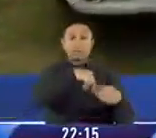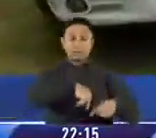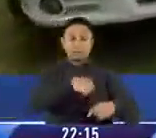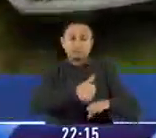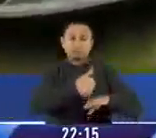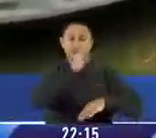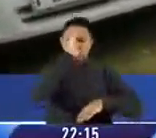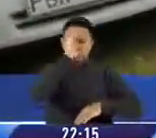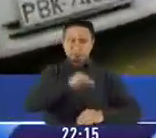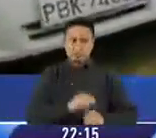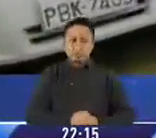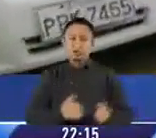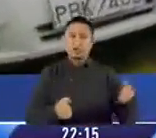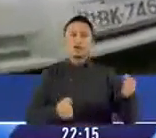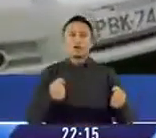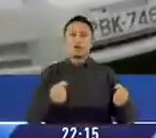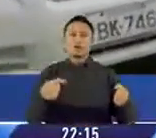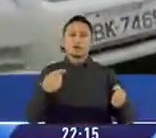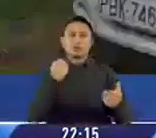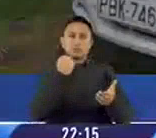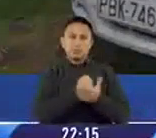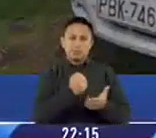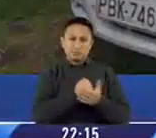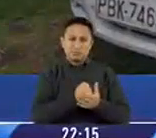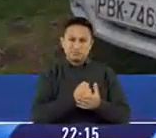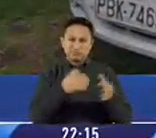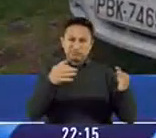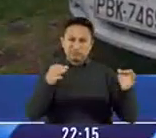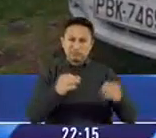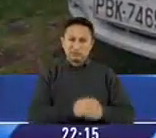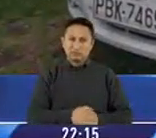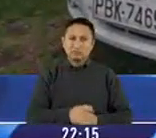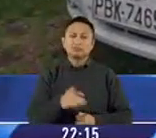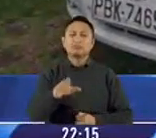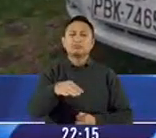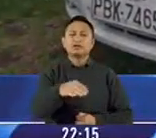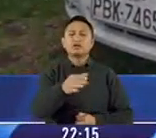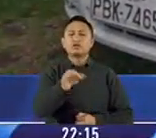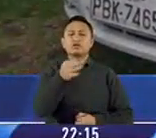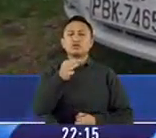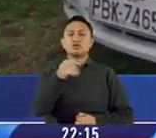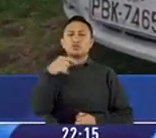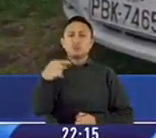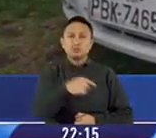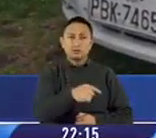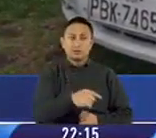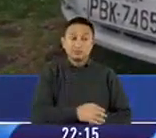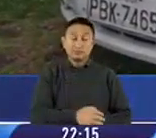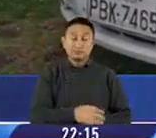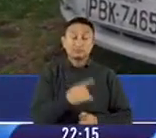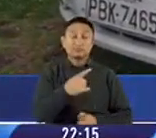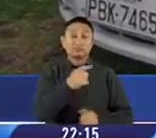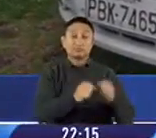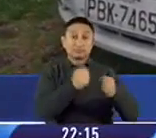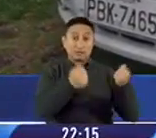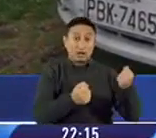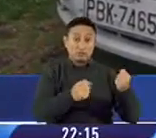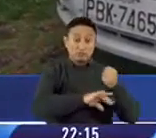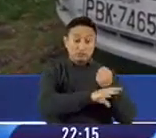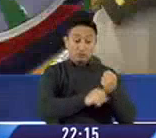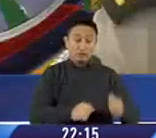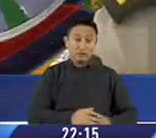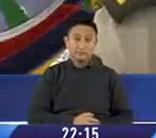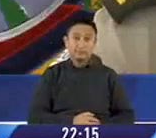un vehículo que circulaba con placas de papel. Al verificar los documentos, saltó la alerta que tenía denuncia de robo. Estaba